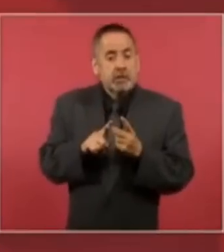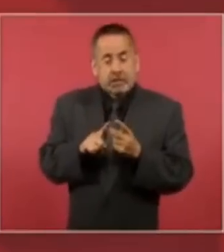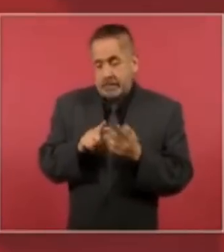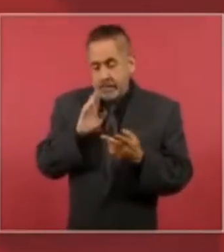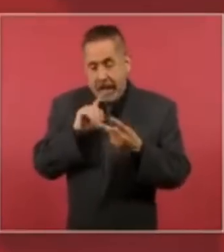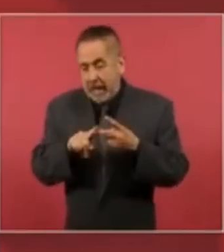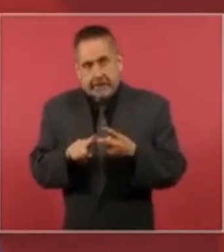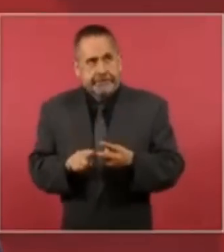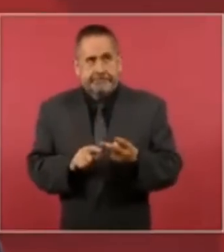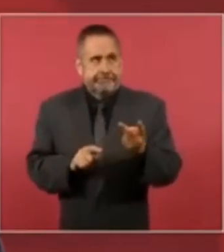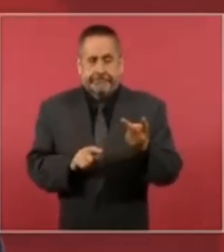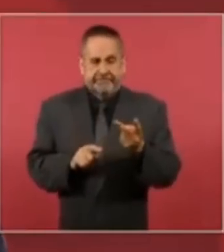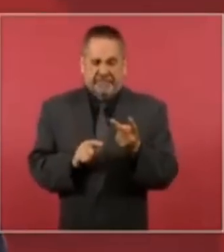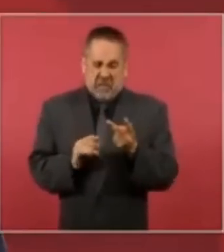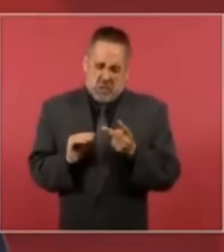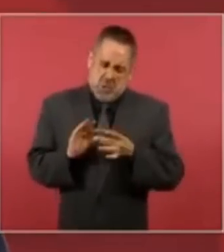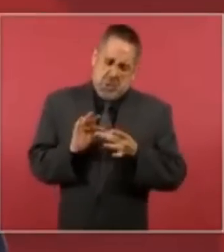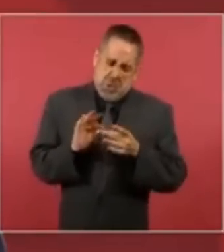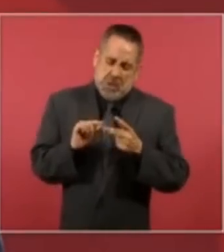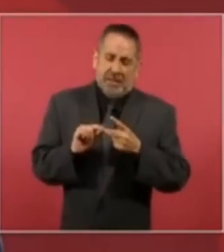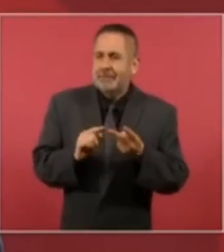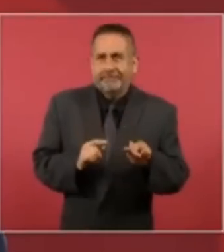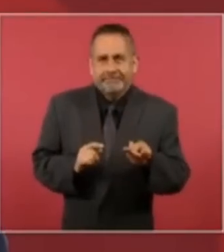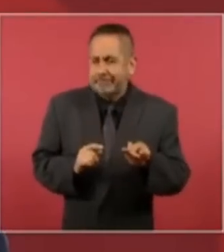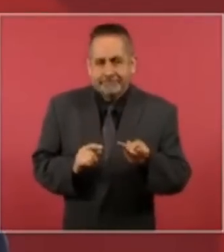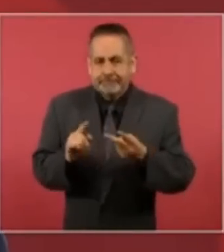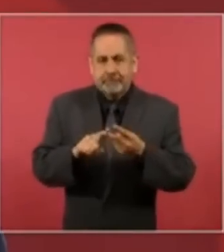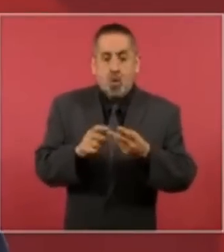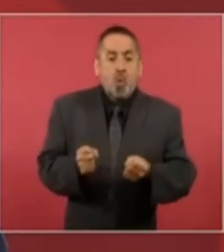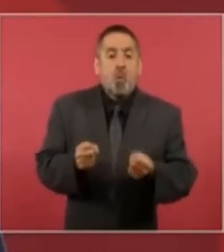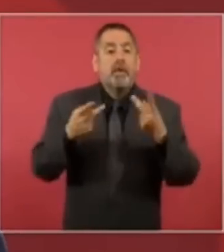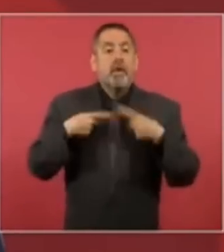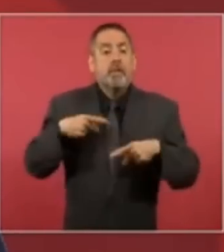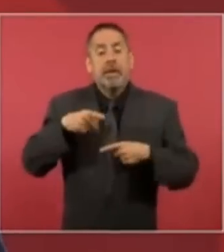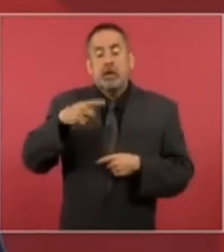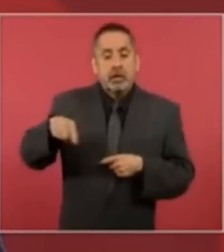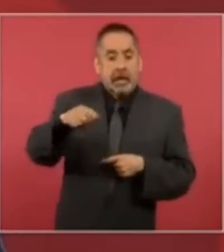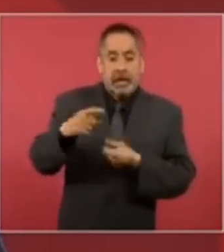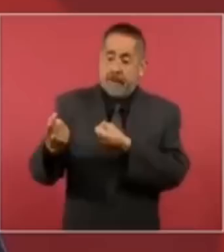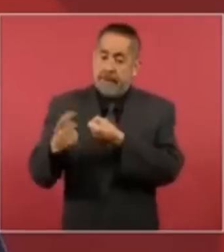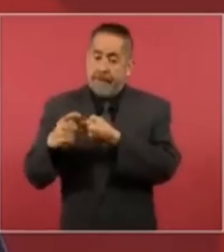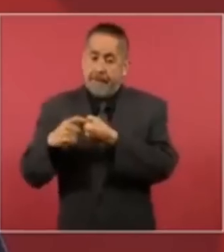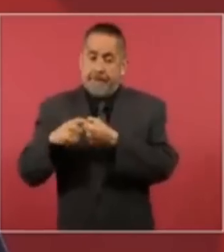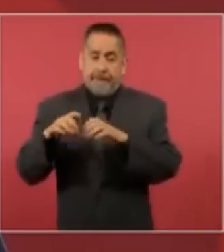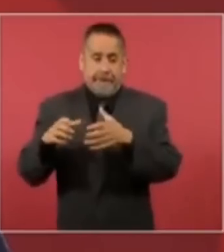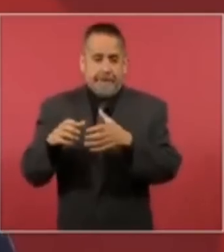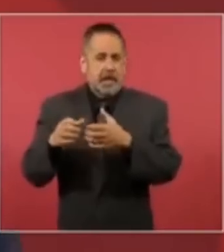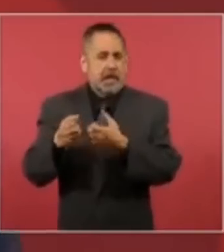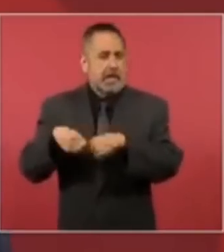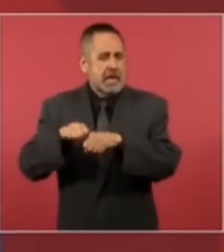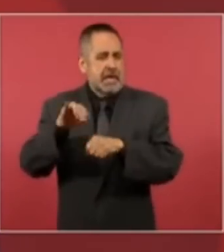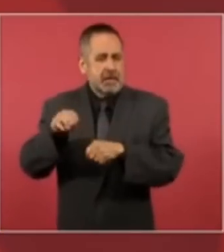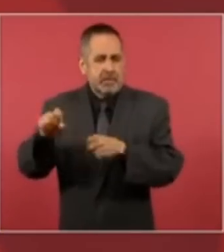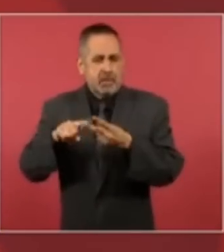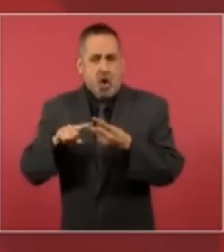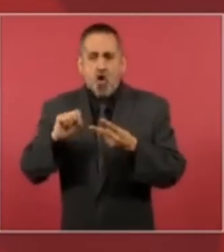también bastante forzado respecto a cuántas personas derechohabientes del Seguro Social que